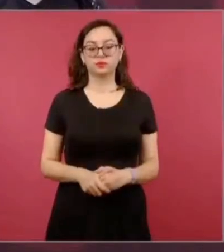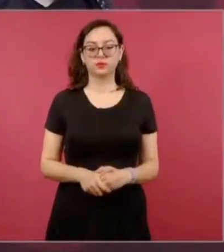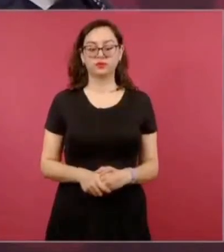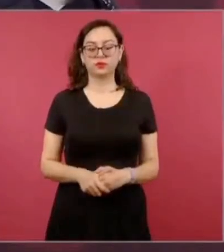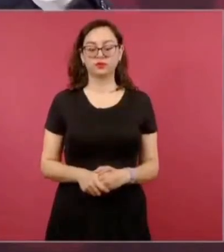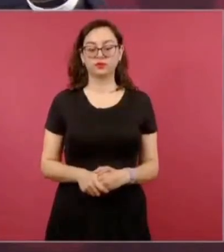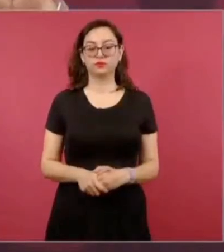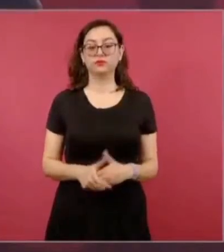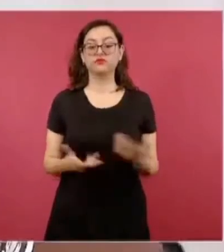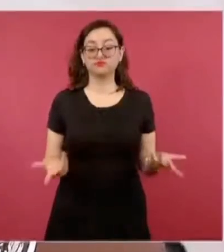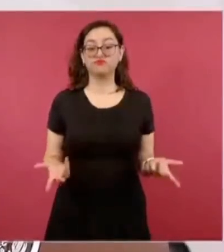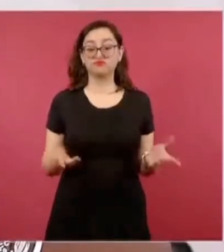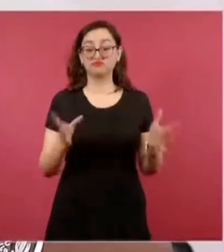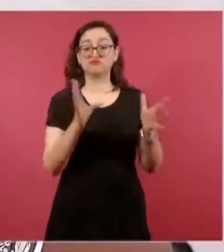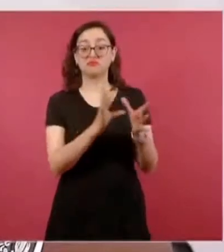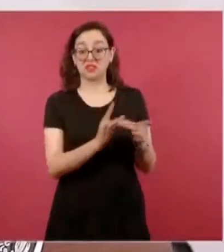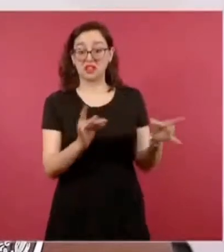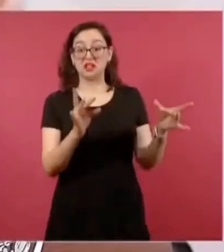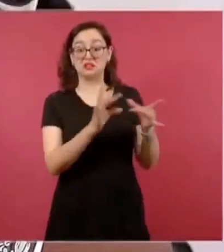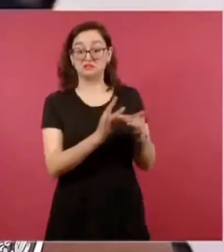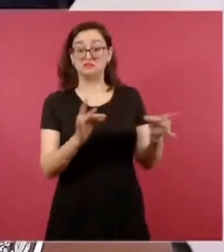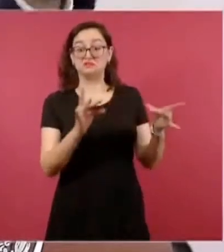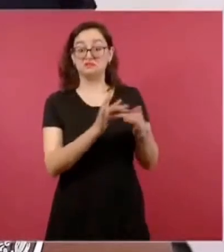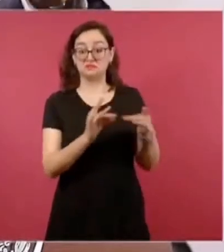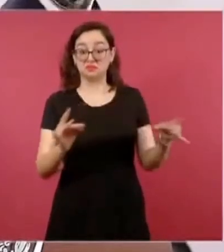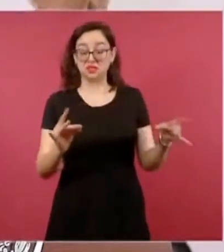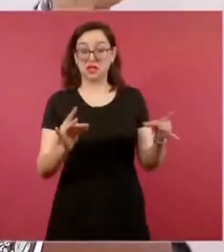nuestro ideal, no lo que vaya